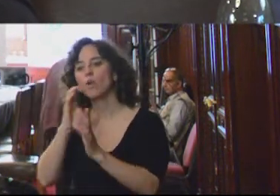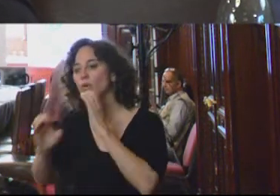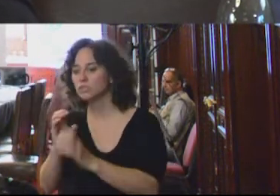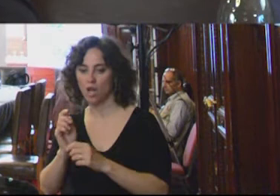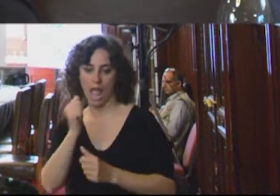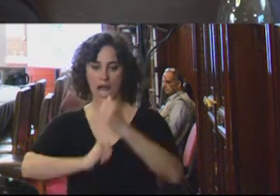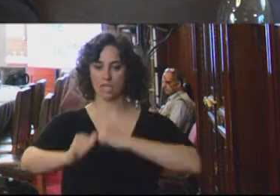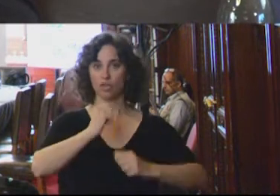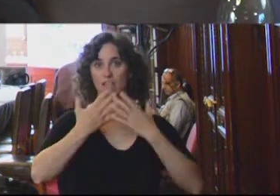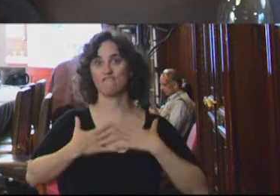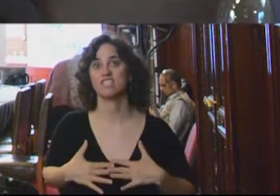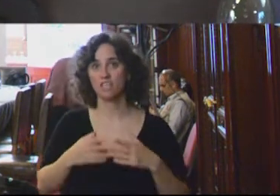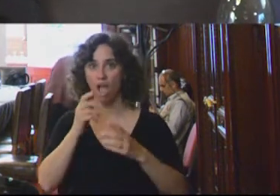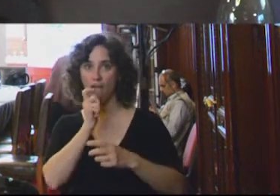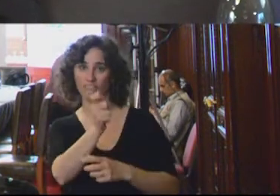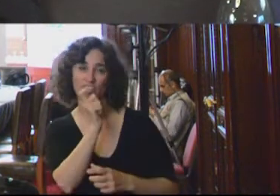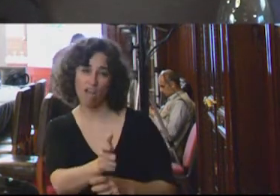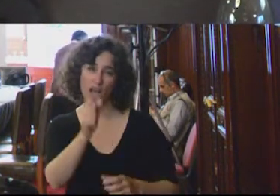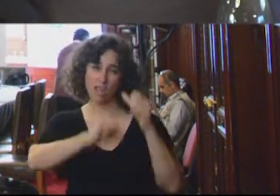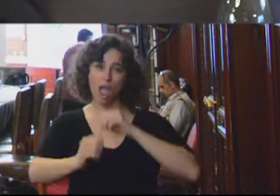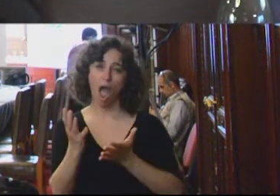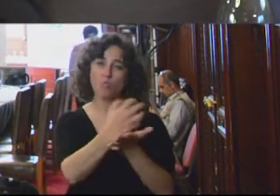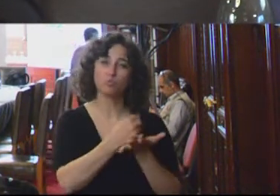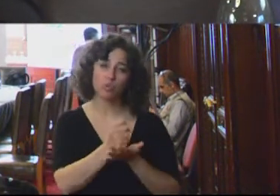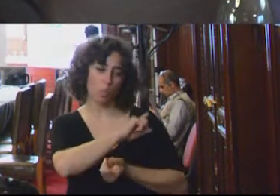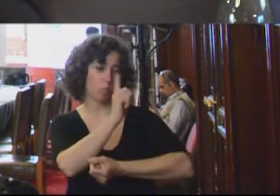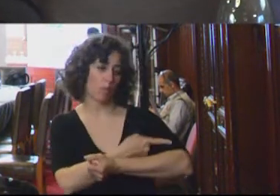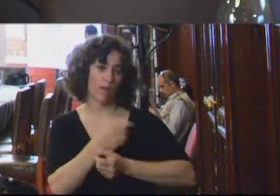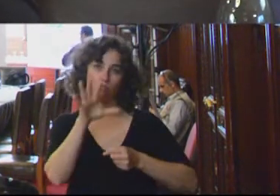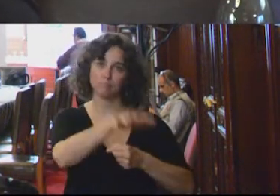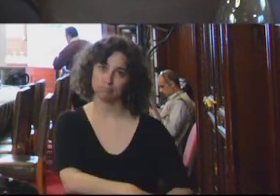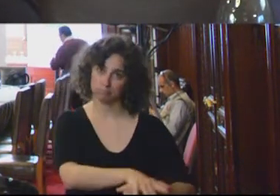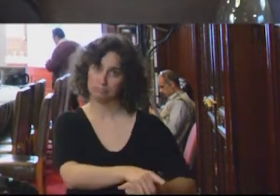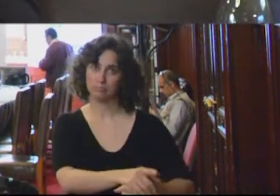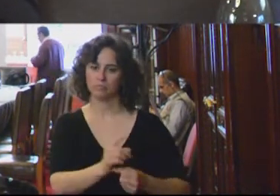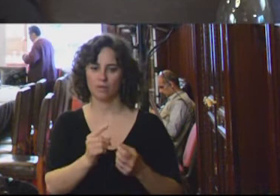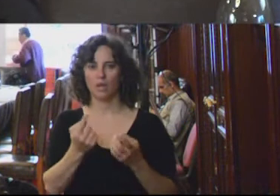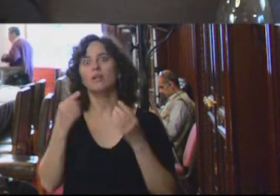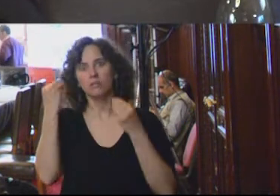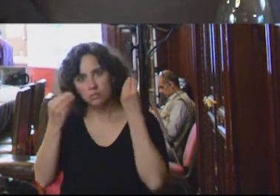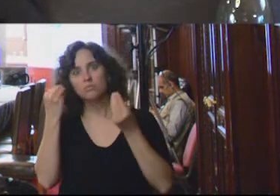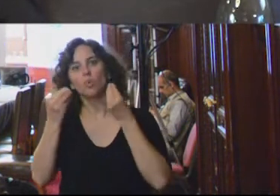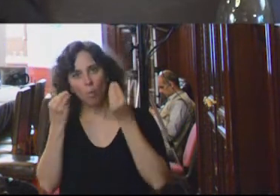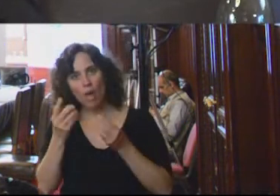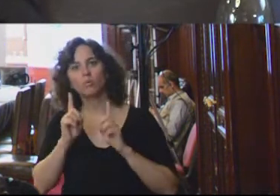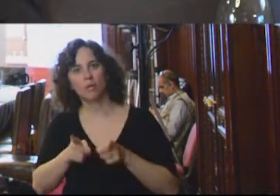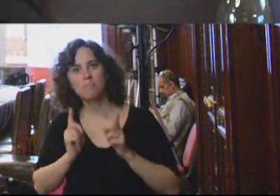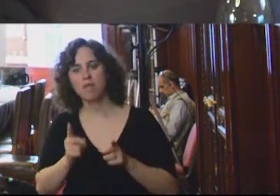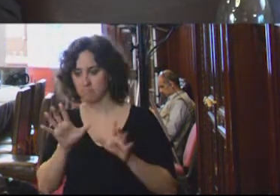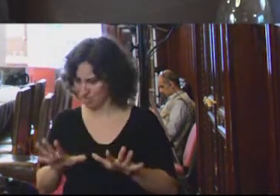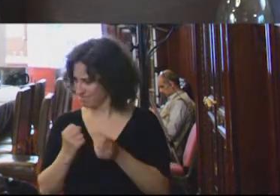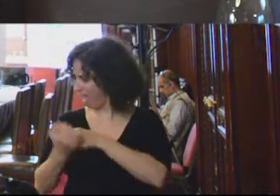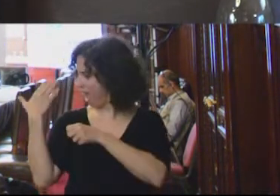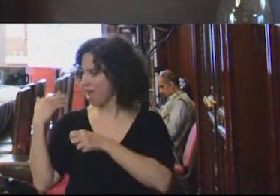físicas, agresiones verbales y el uso abusivo del poder del Estado. No menos preocupante resulta que en esta década se hayan